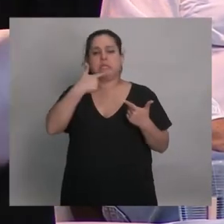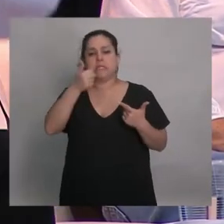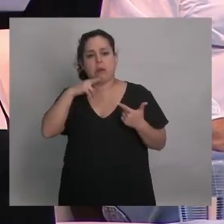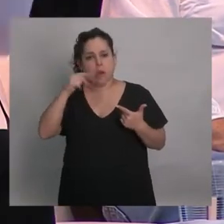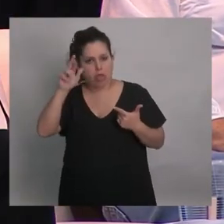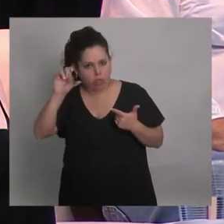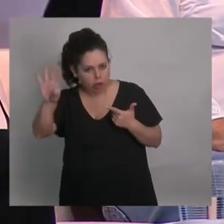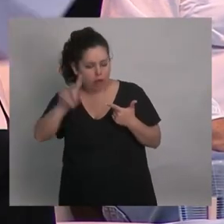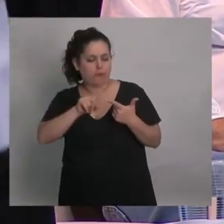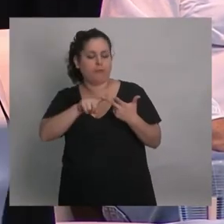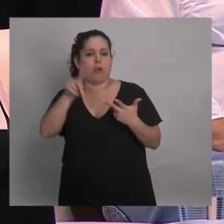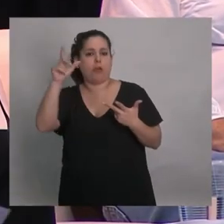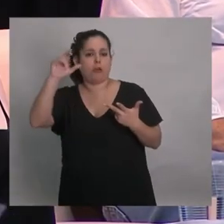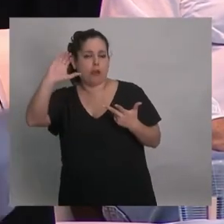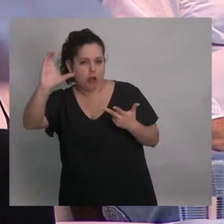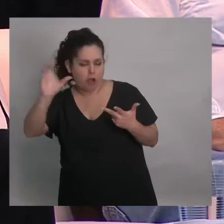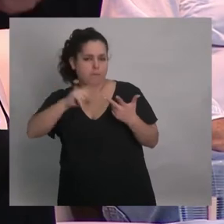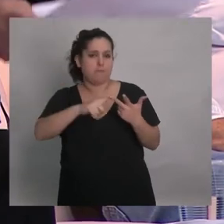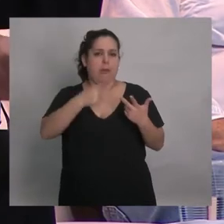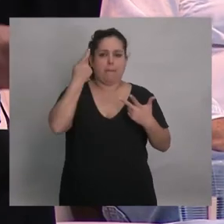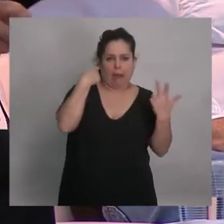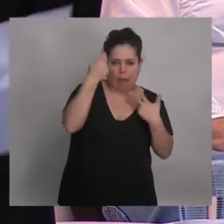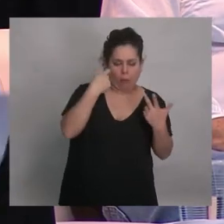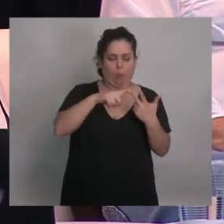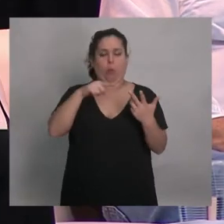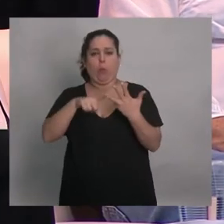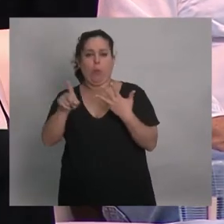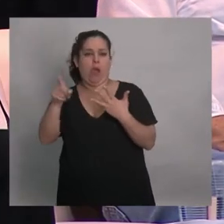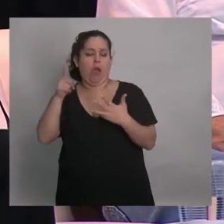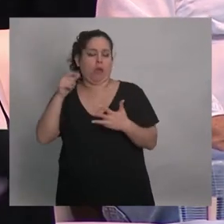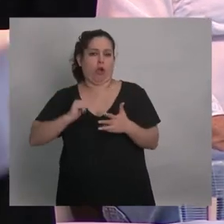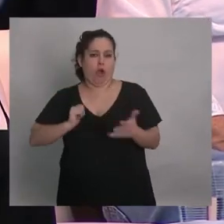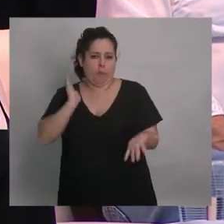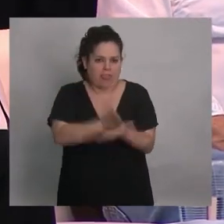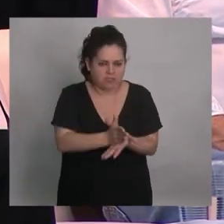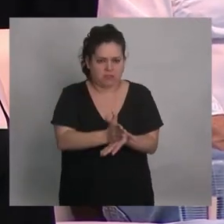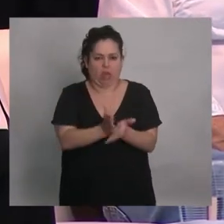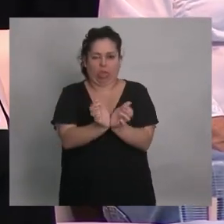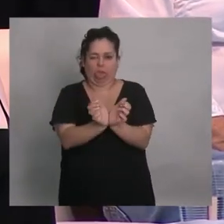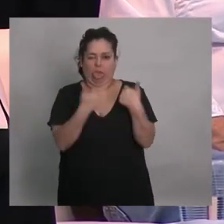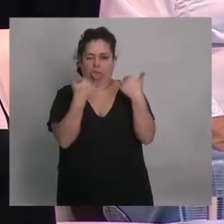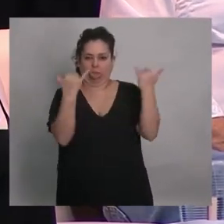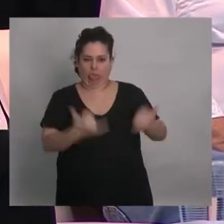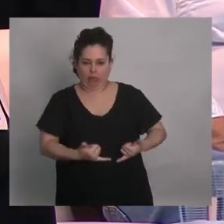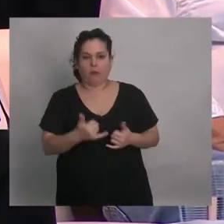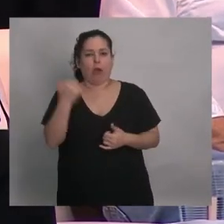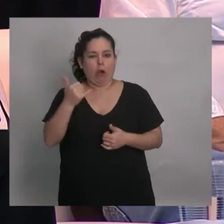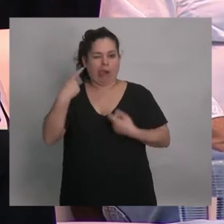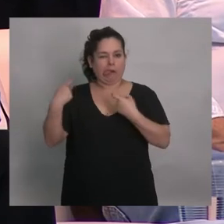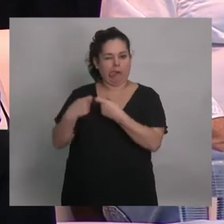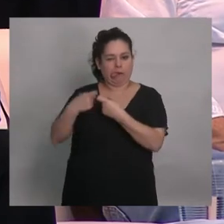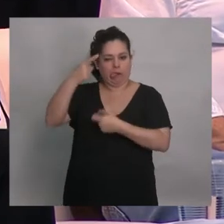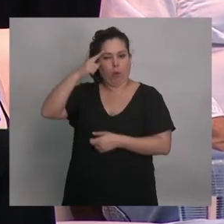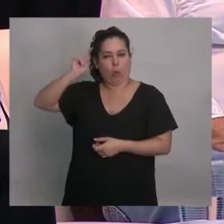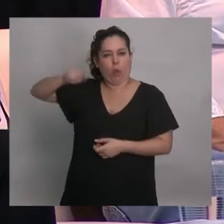lo que pasa en paraguay los golpes de estado encubierto hoy con la complicidad de jueces y